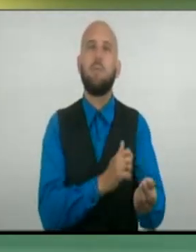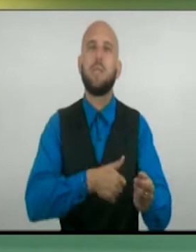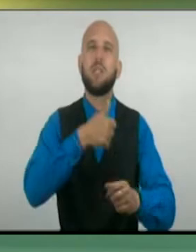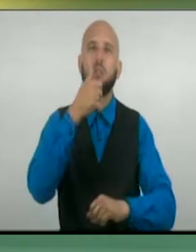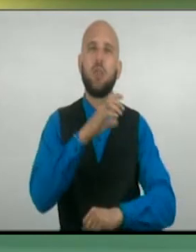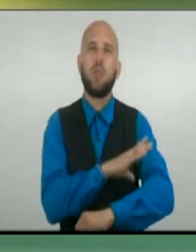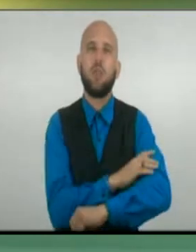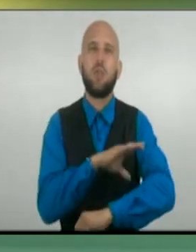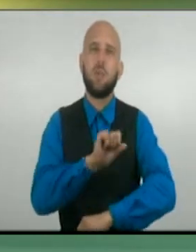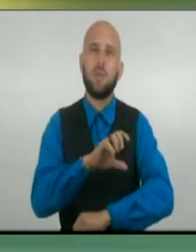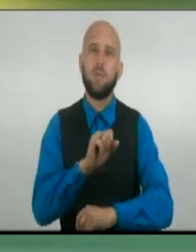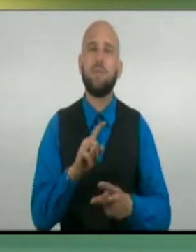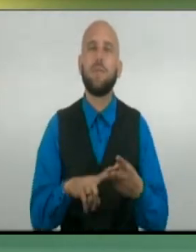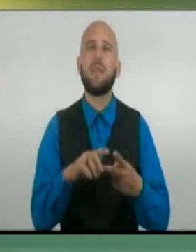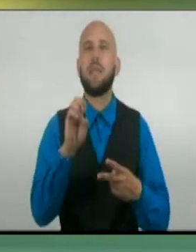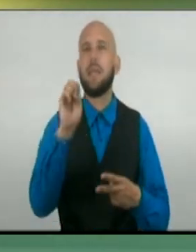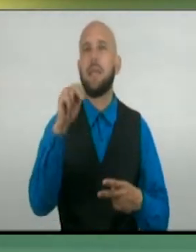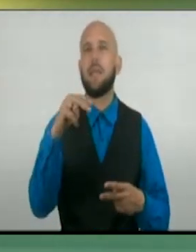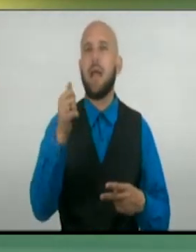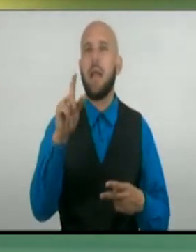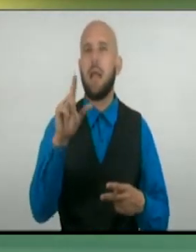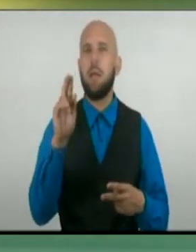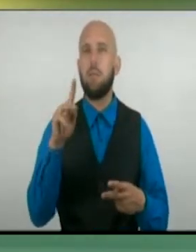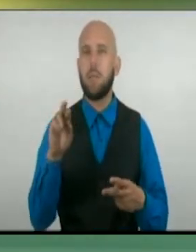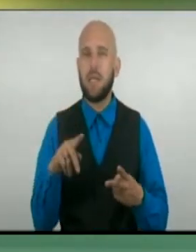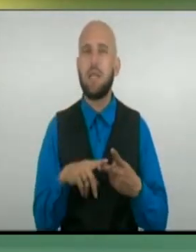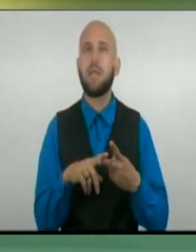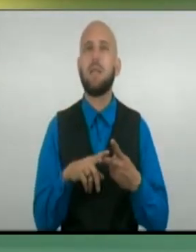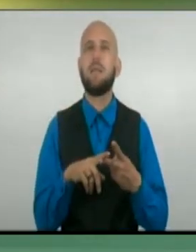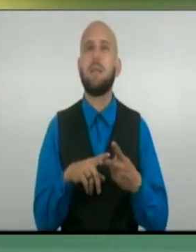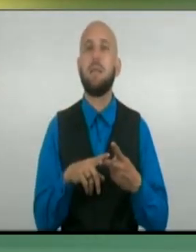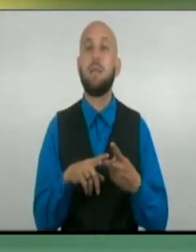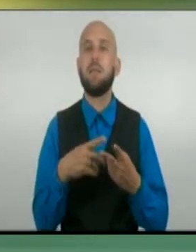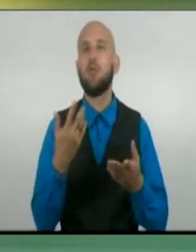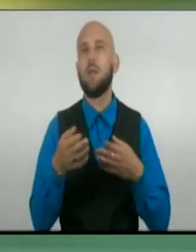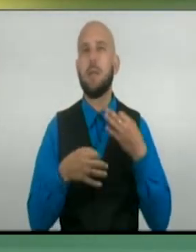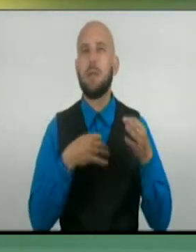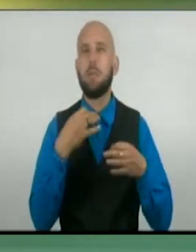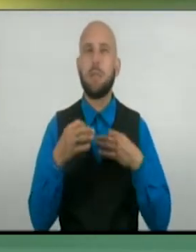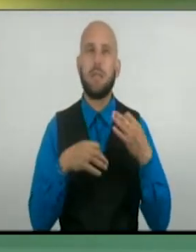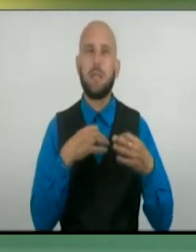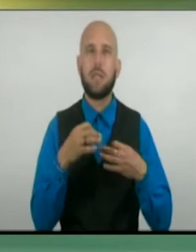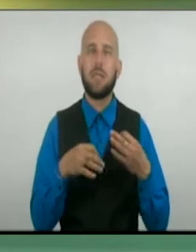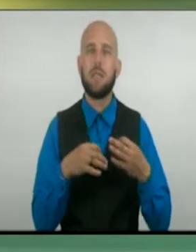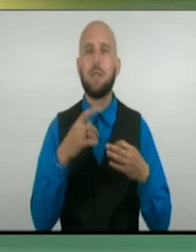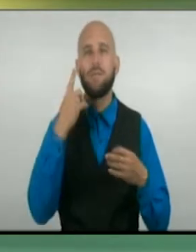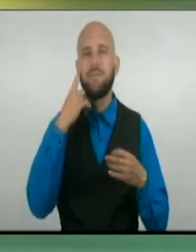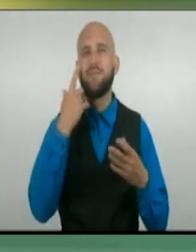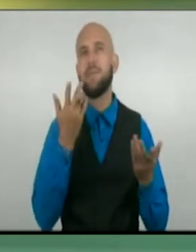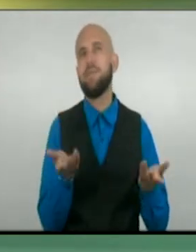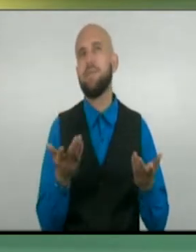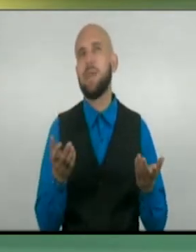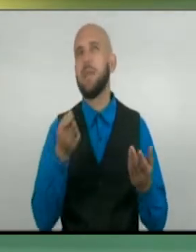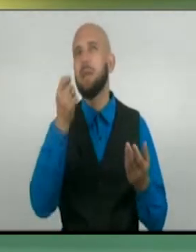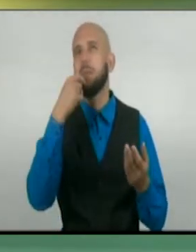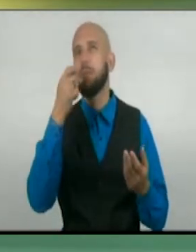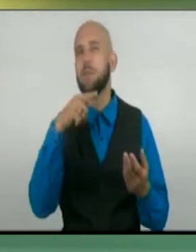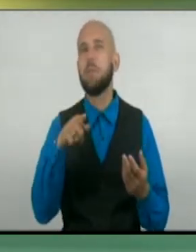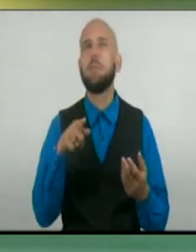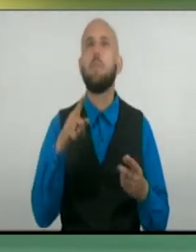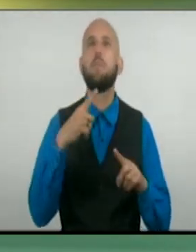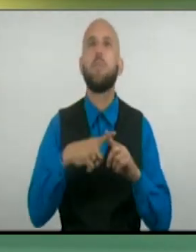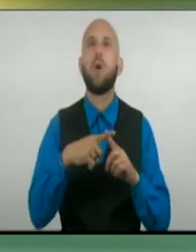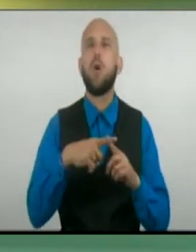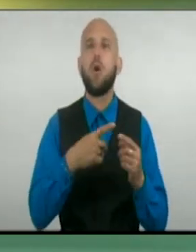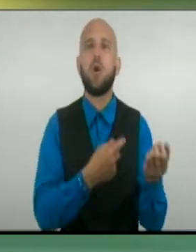el enalapril y todos estos medicamentos explicar que haber por tomar ese medicamento no es que